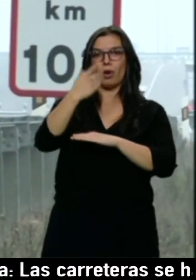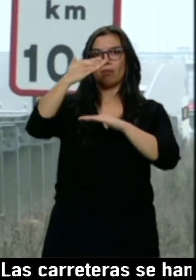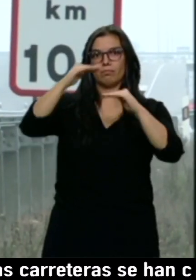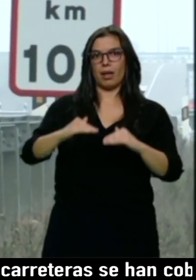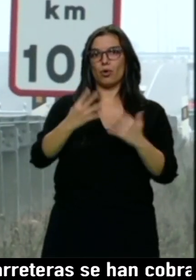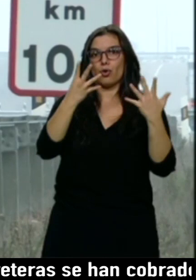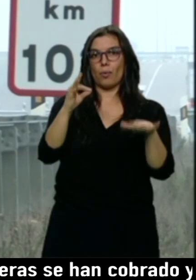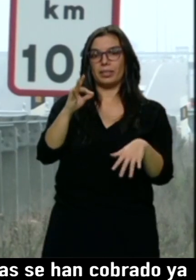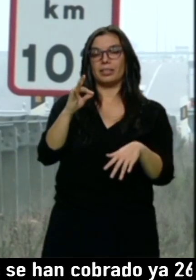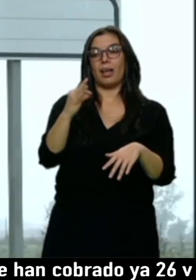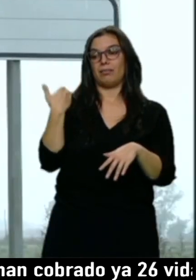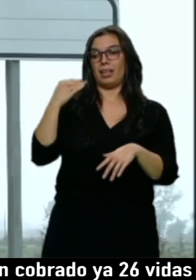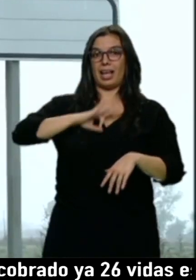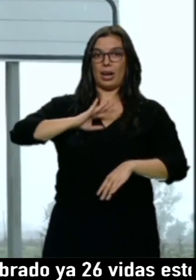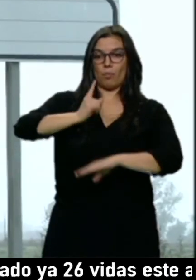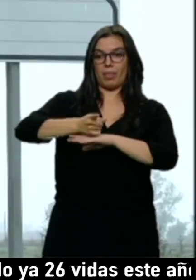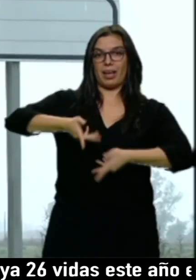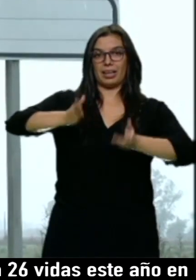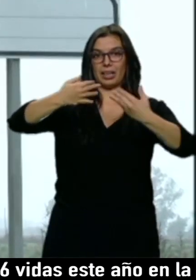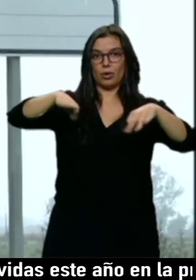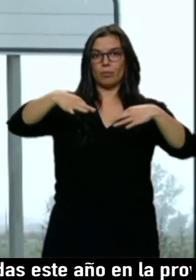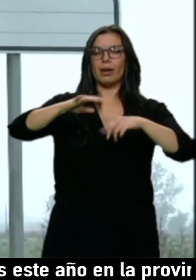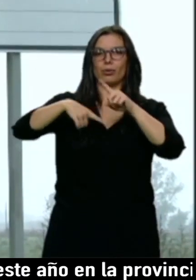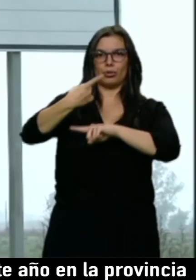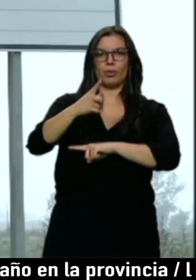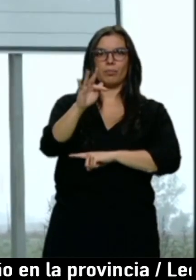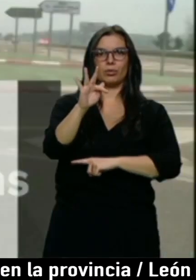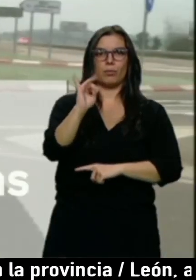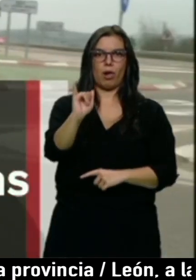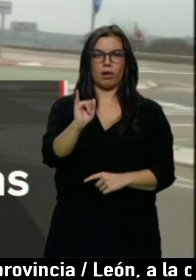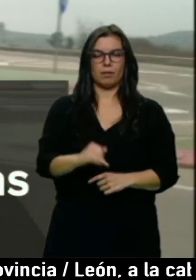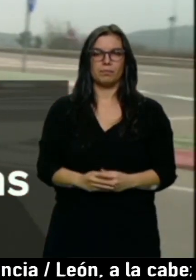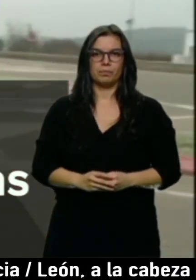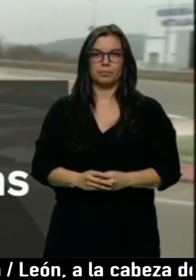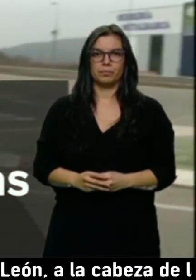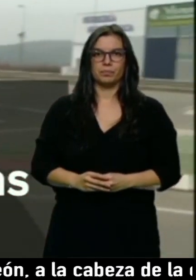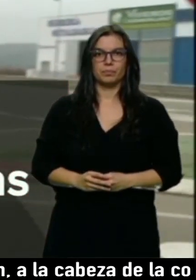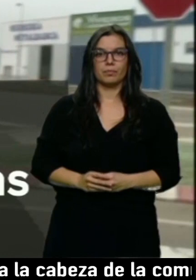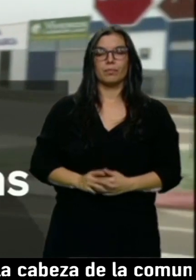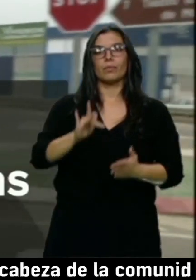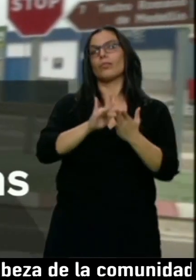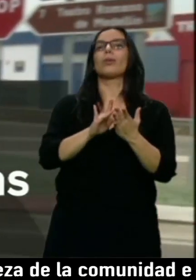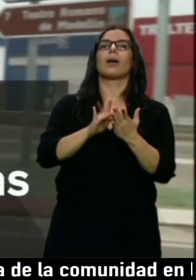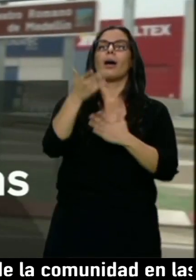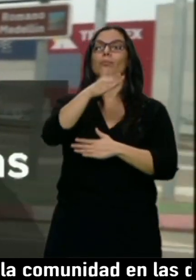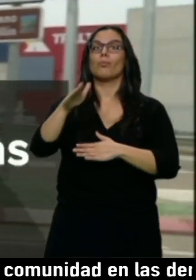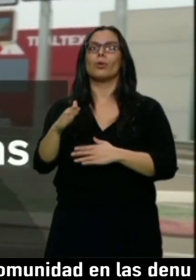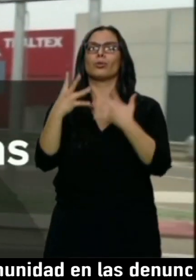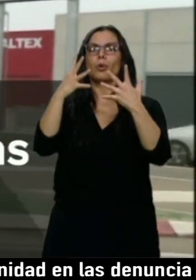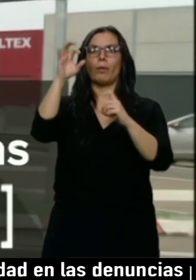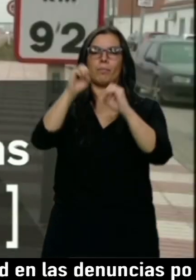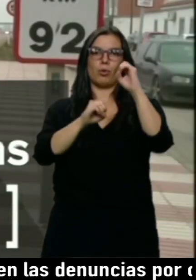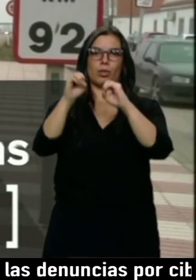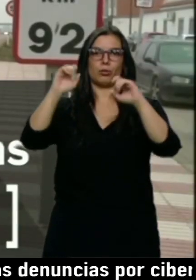en las carreteras convencionales ha tenido su efecto positivo. Se ha registrado un 9% menos de fallecidos y también de